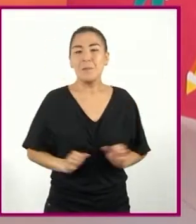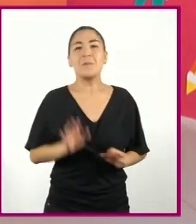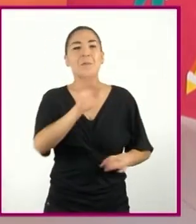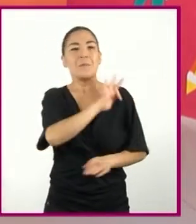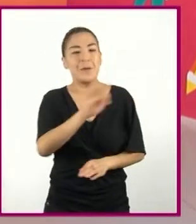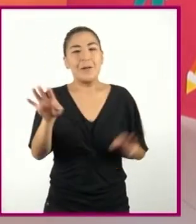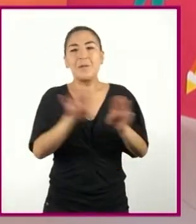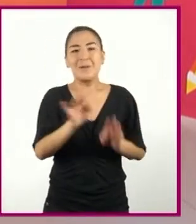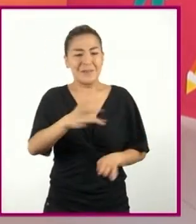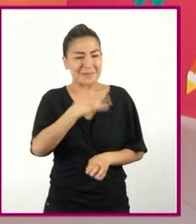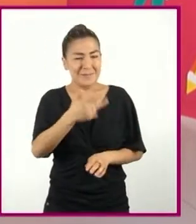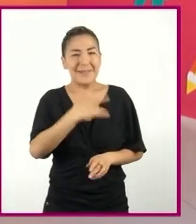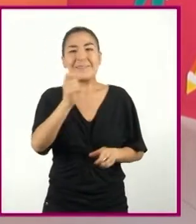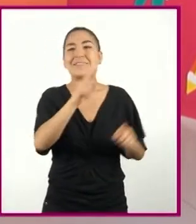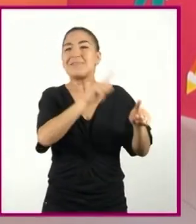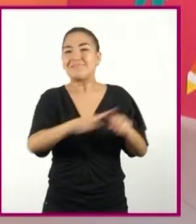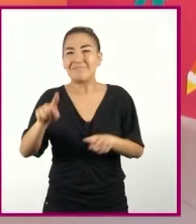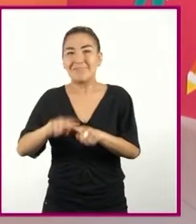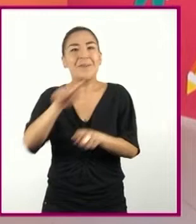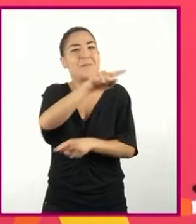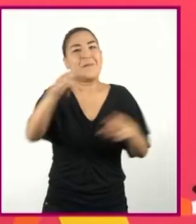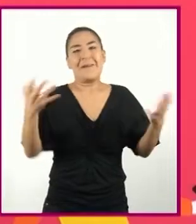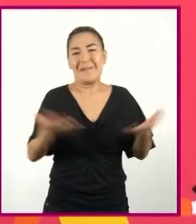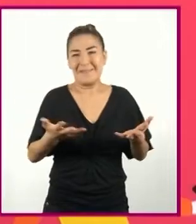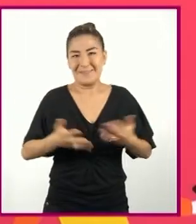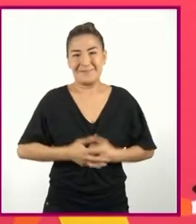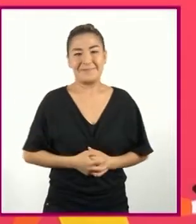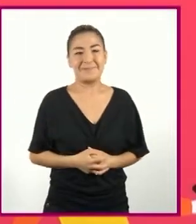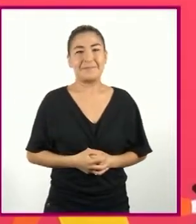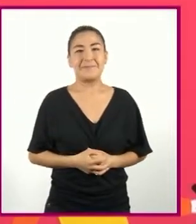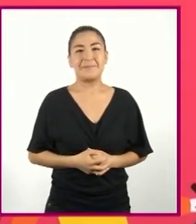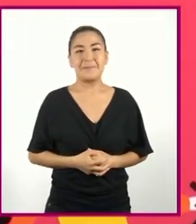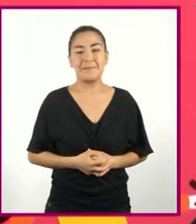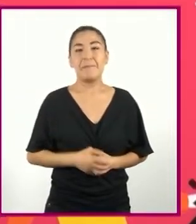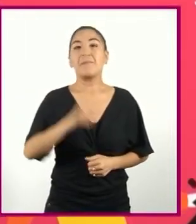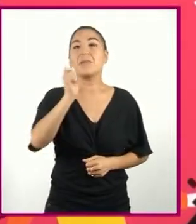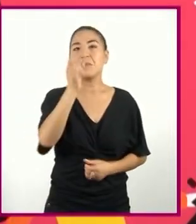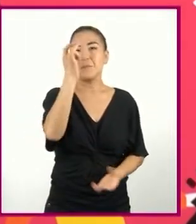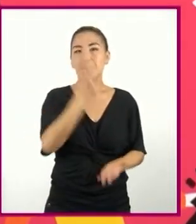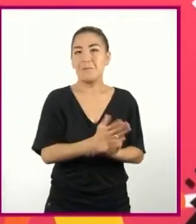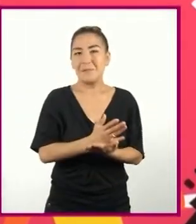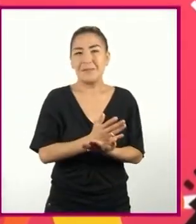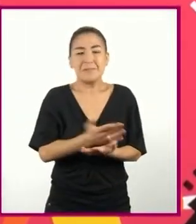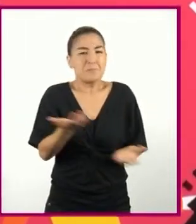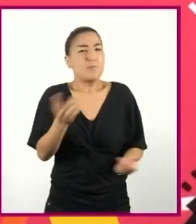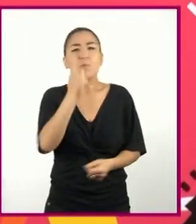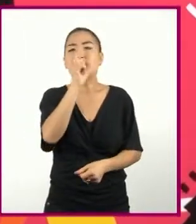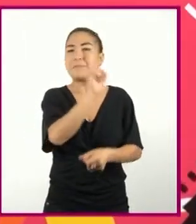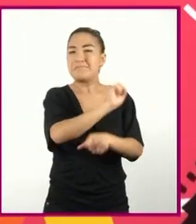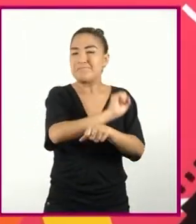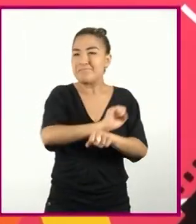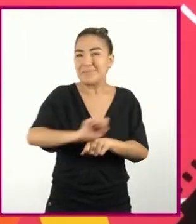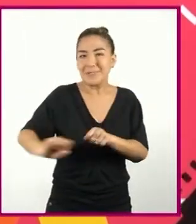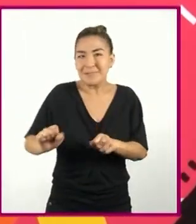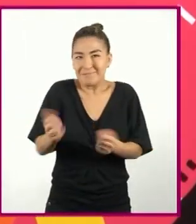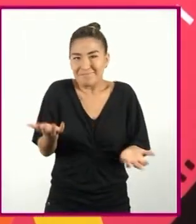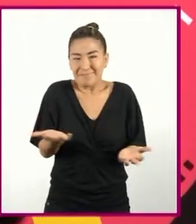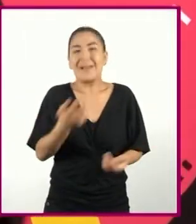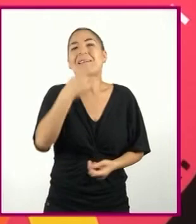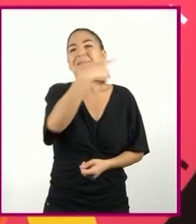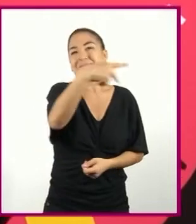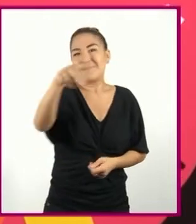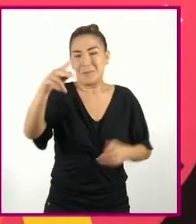permite darle sentido a todo lo que hacen. Y único por la sencilla razón que es de